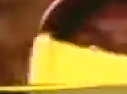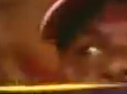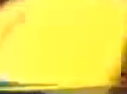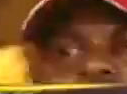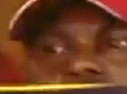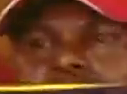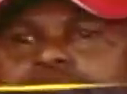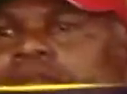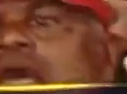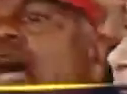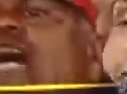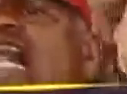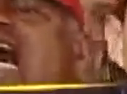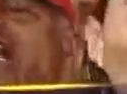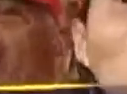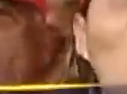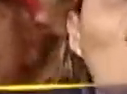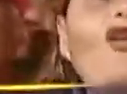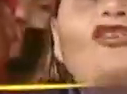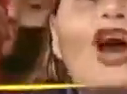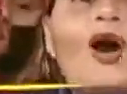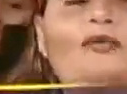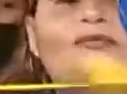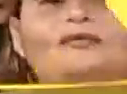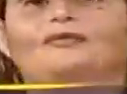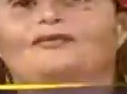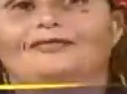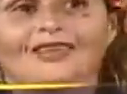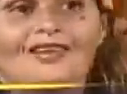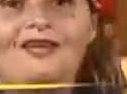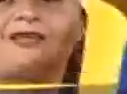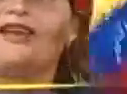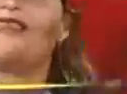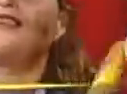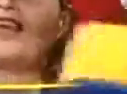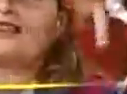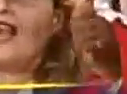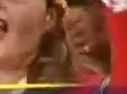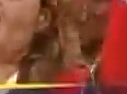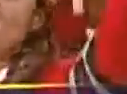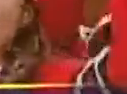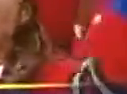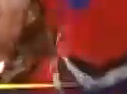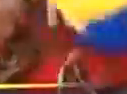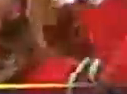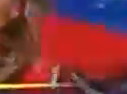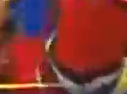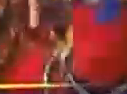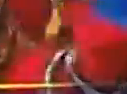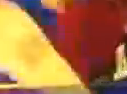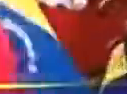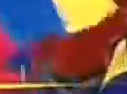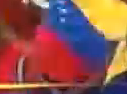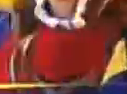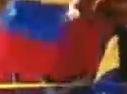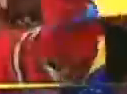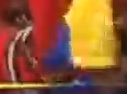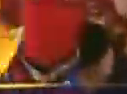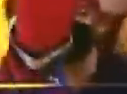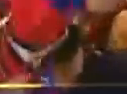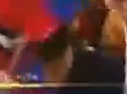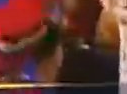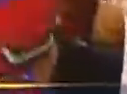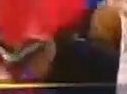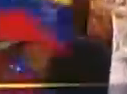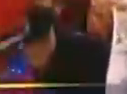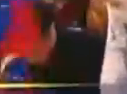mujeres que están acá presentes y en las distintas refinerías en todo el territorio nacional. La acción comenzó el